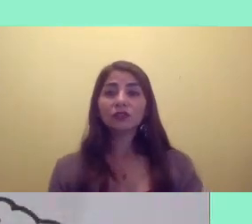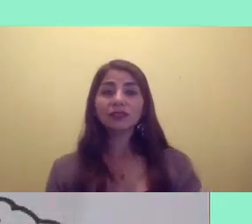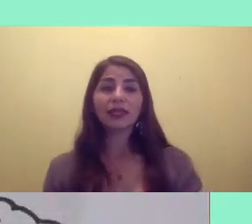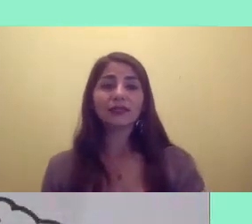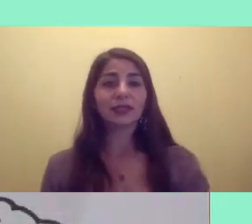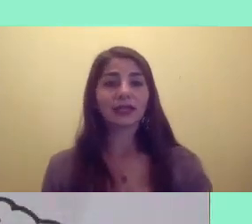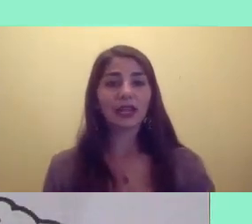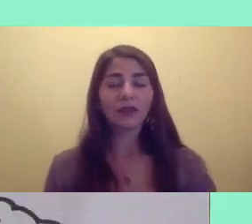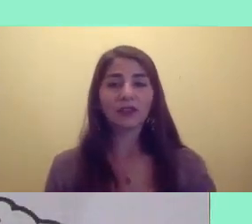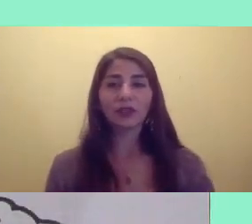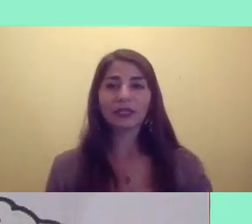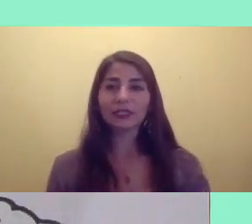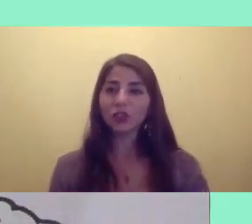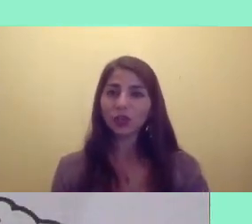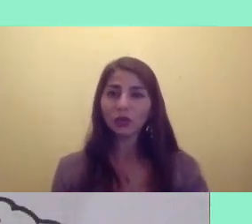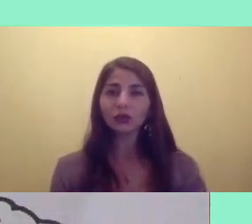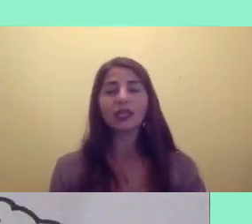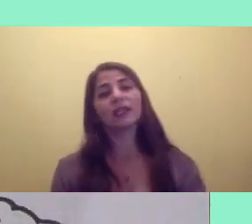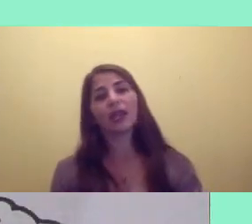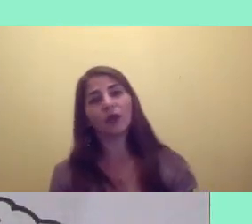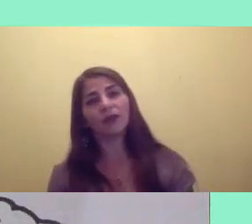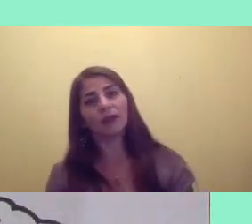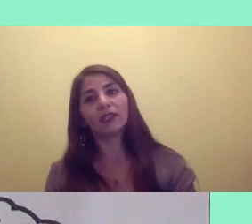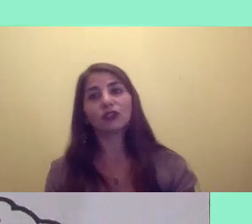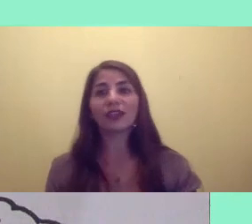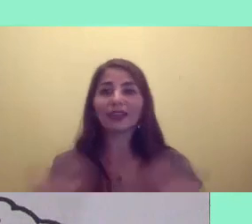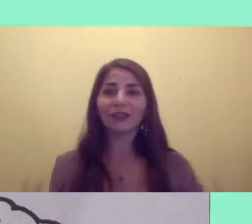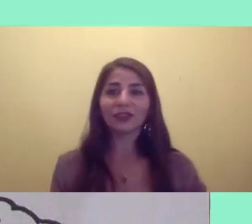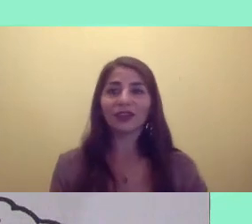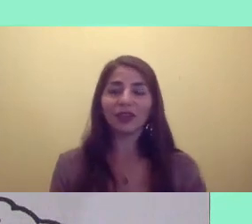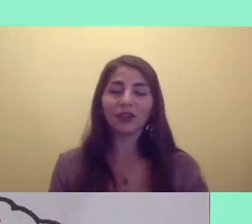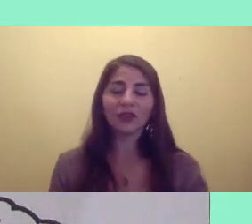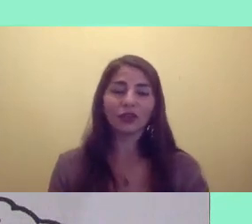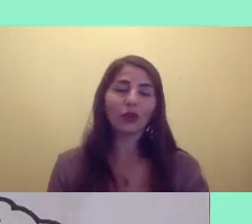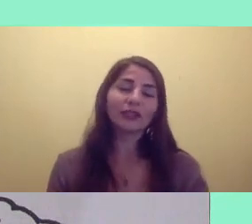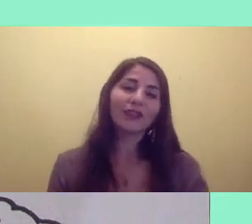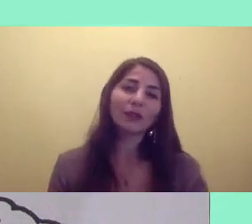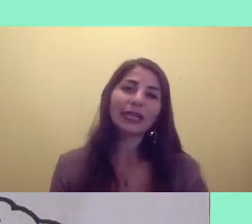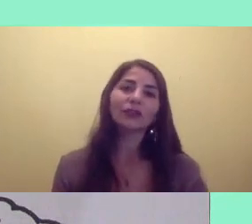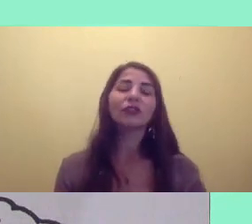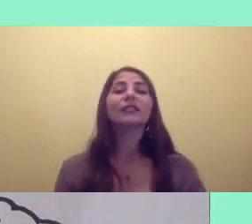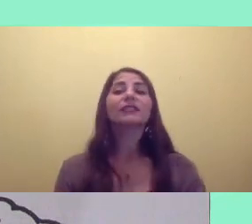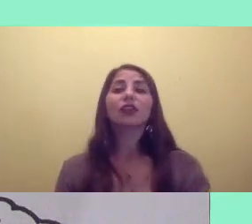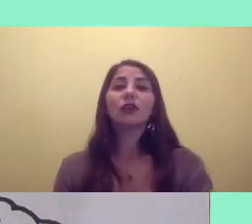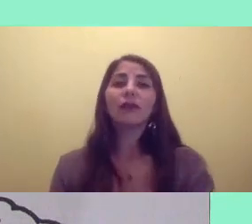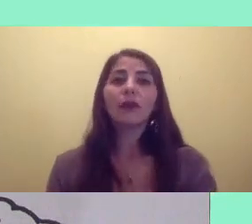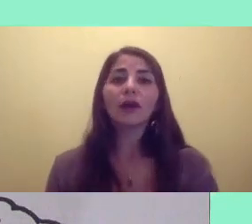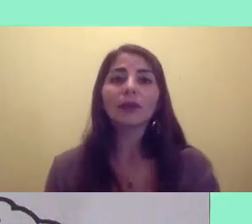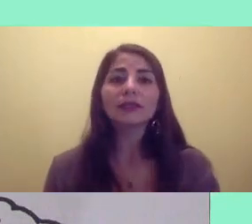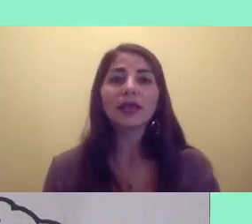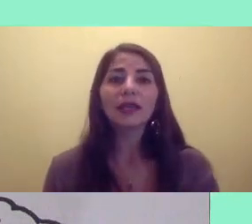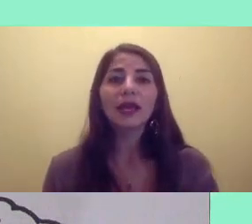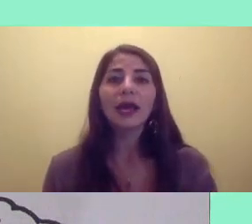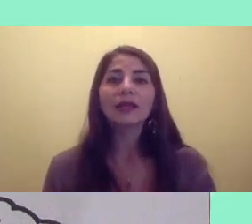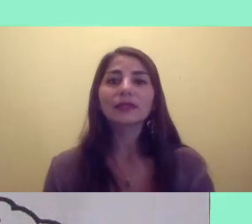Comenzamos entonces a ejercitar el alfabeto dactilológico. Ustedes ya lo habían visto, si es que vieron el video en que yo los estaba invitando. Si no, vamos